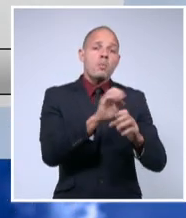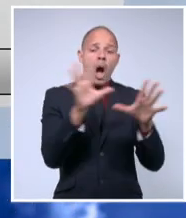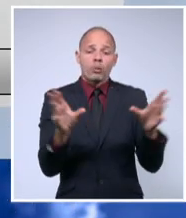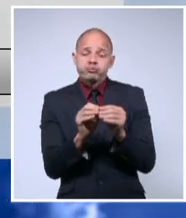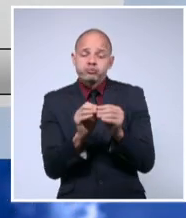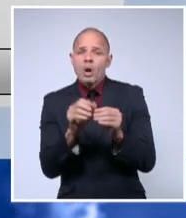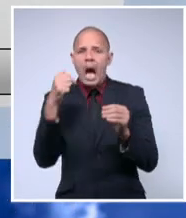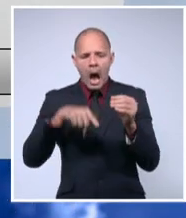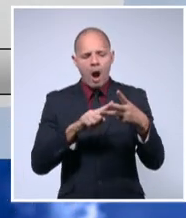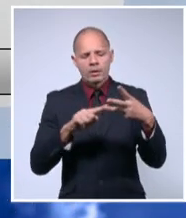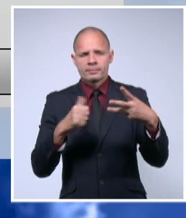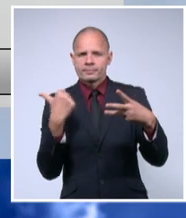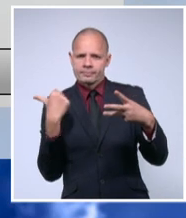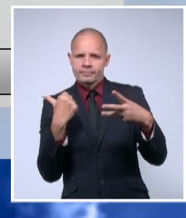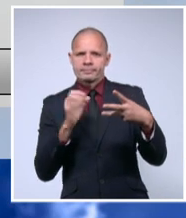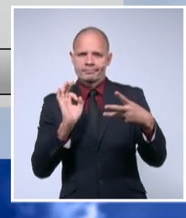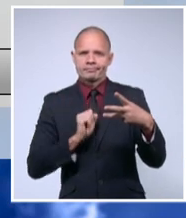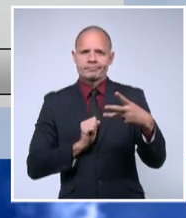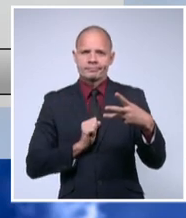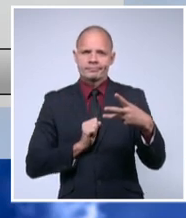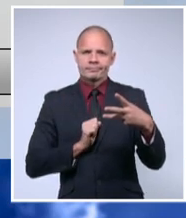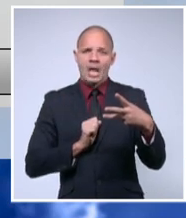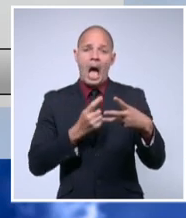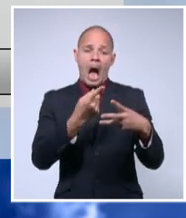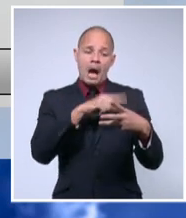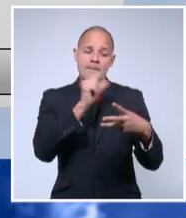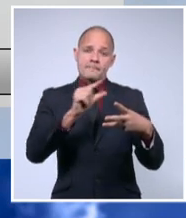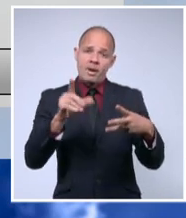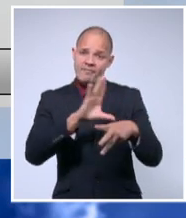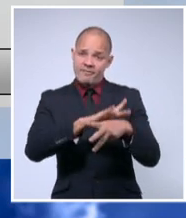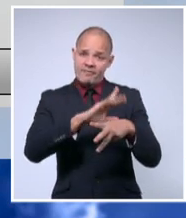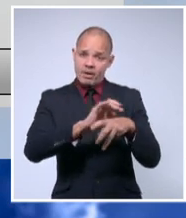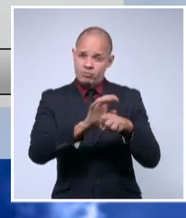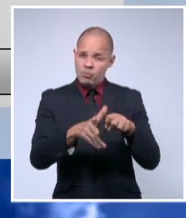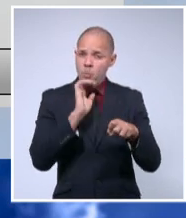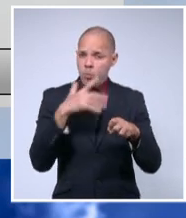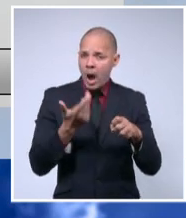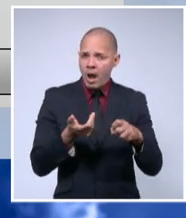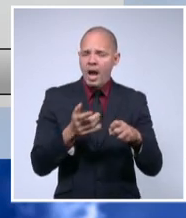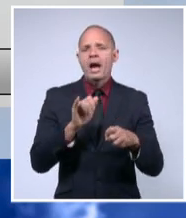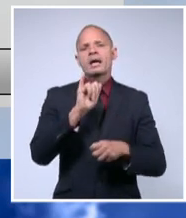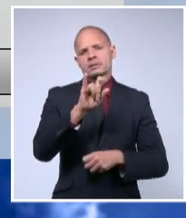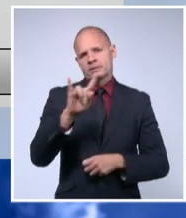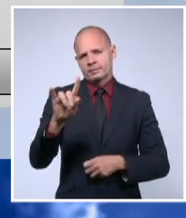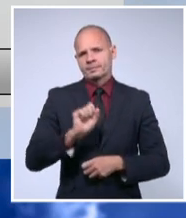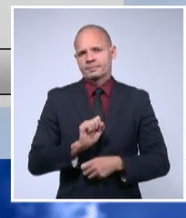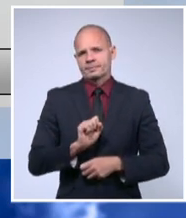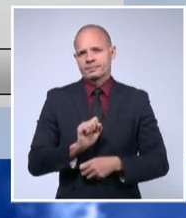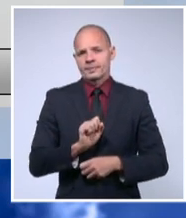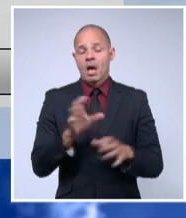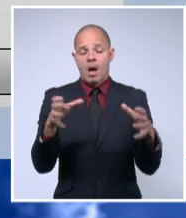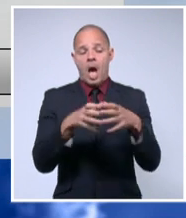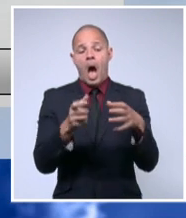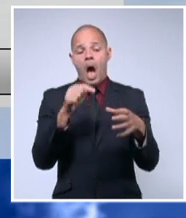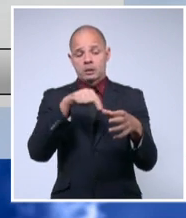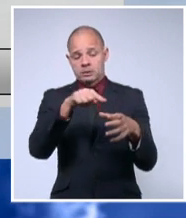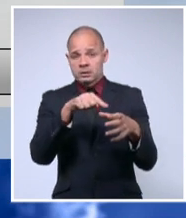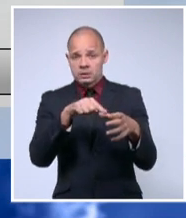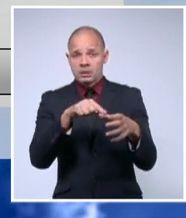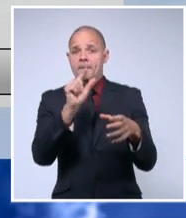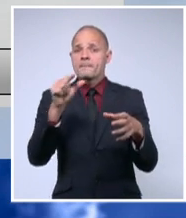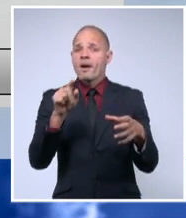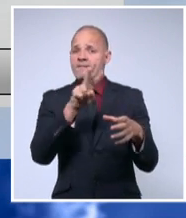1.251.767 muestras realizadas y 9.423 casos positivos. Del total de nuevos contagios, 28